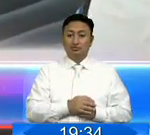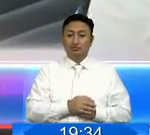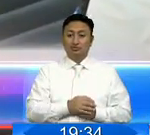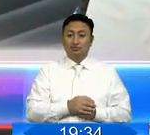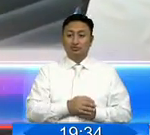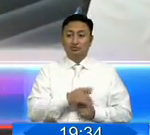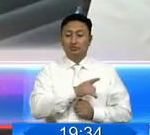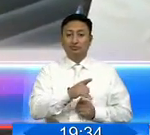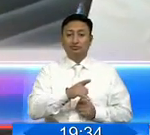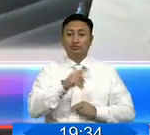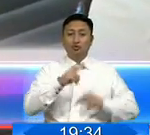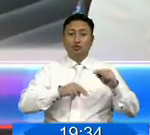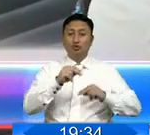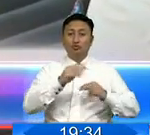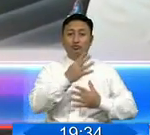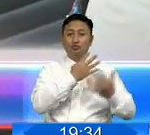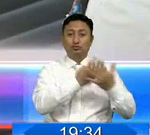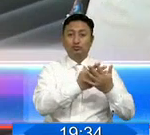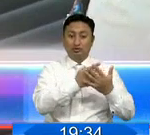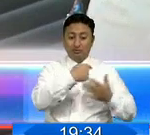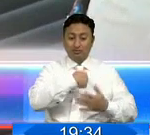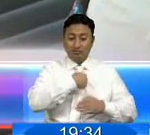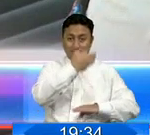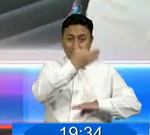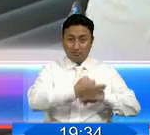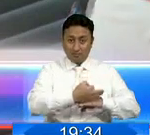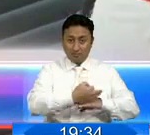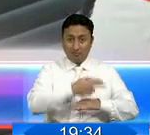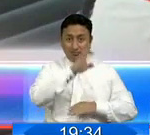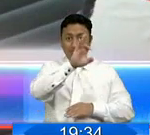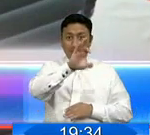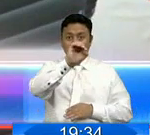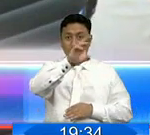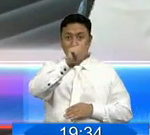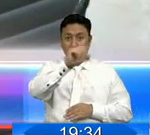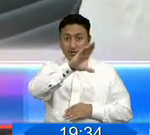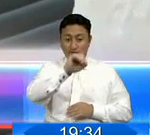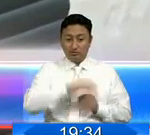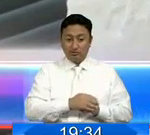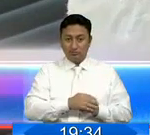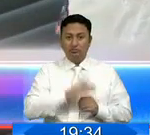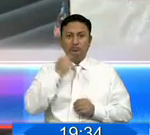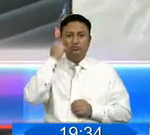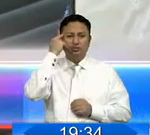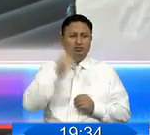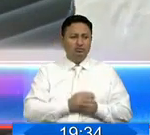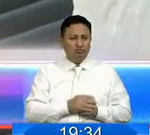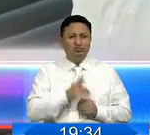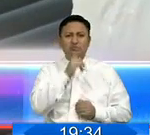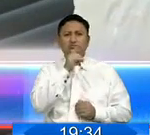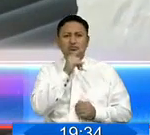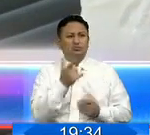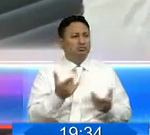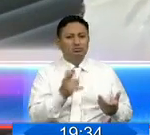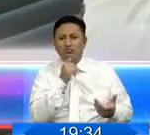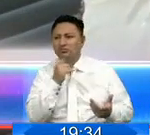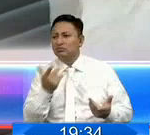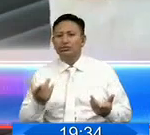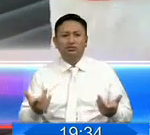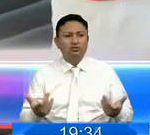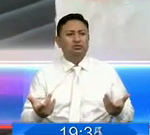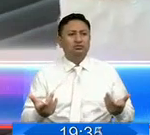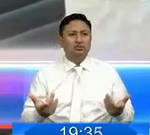se construya la cárcel en mi parroquia natal de Tuacaso. Correa dijo, a ver, ¿quién está andando por aquí? A ver,